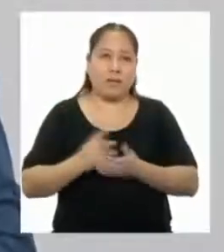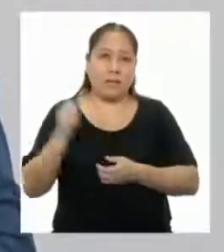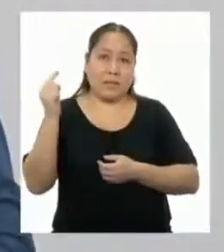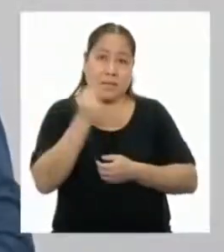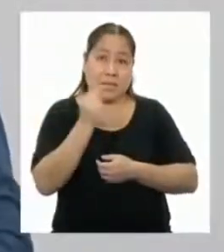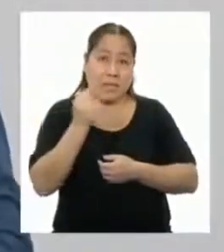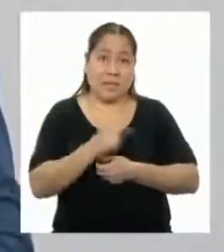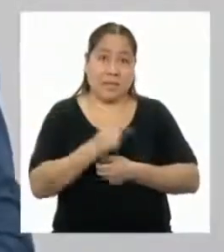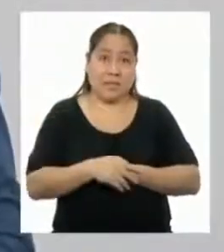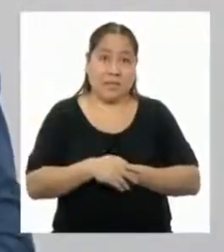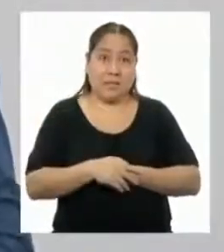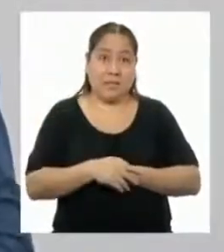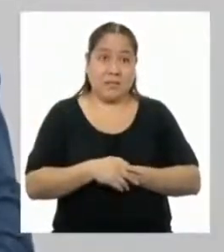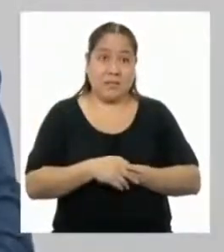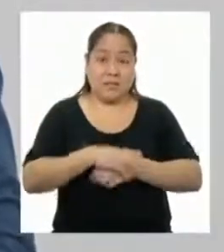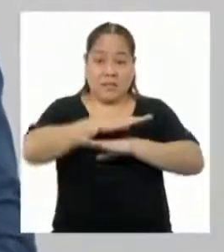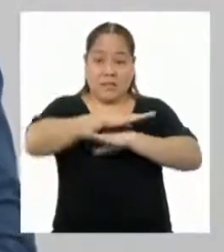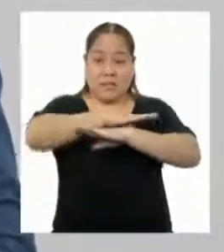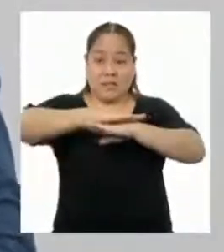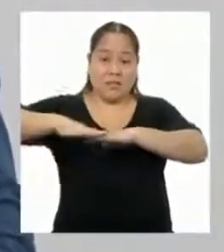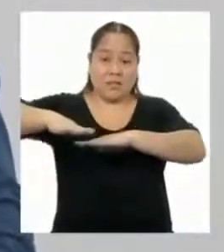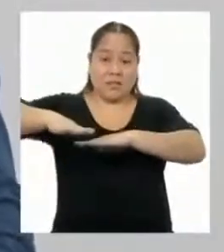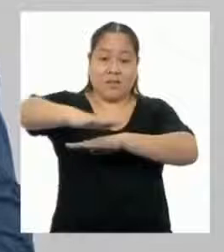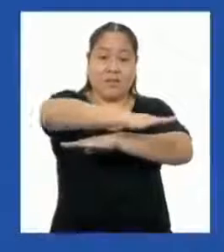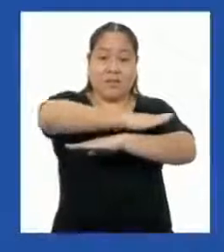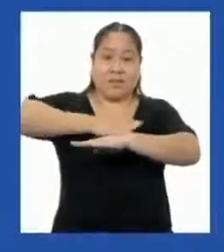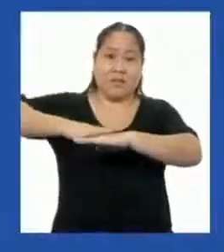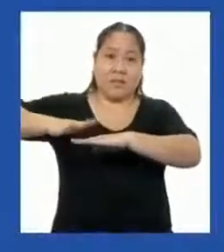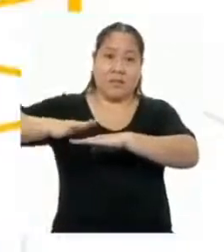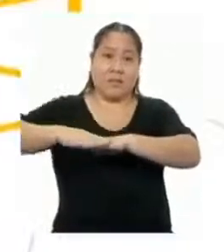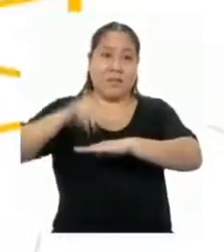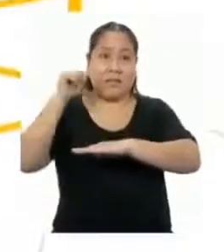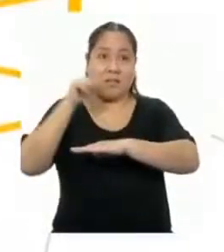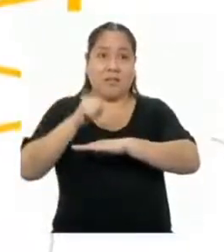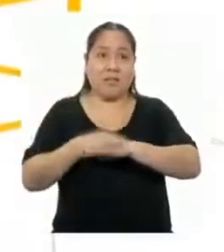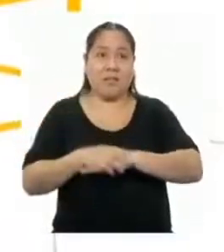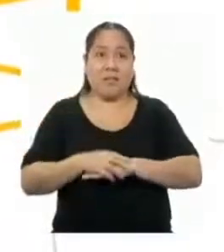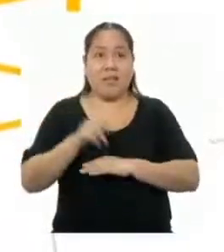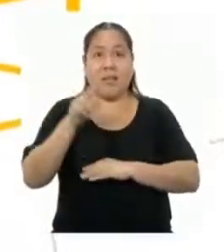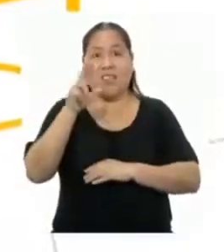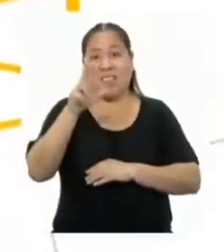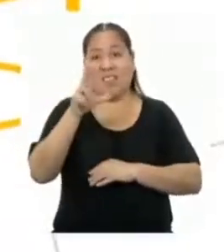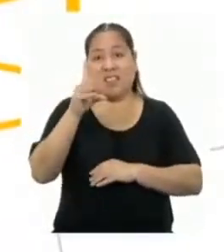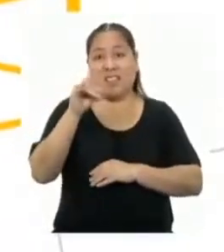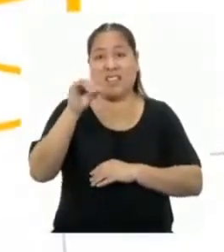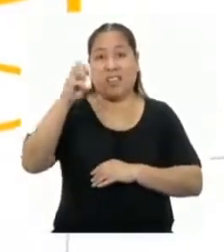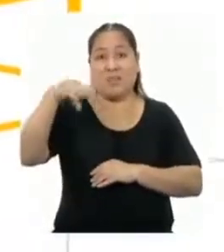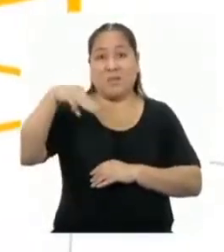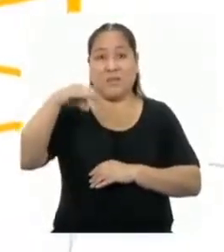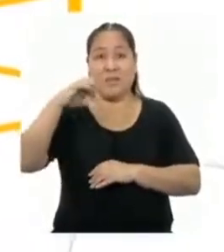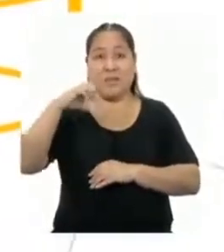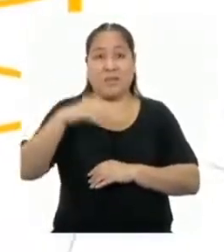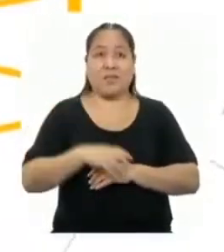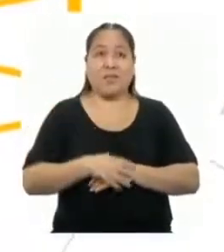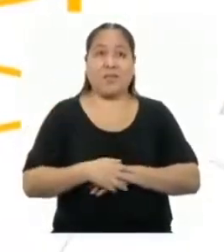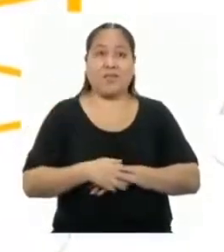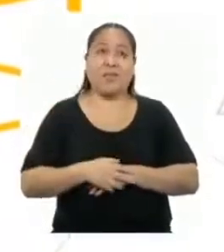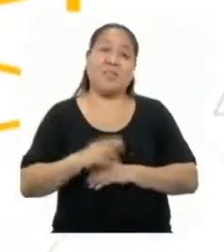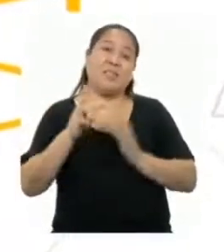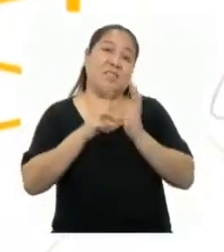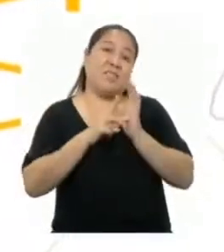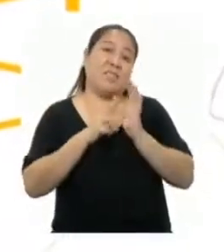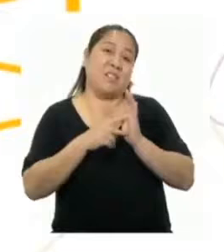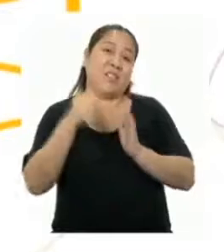en este caso la superficie de esta mesa está en 3 dimensiones. O